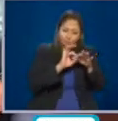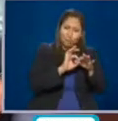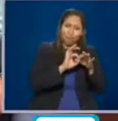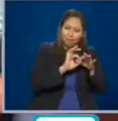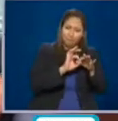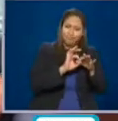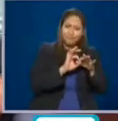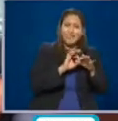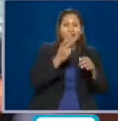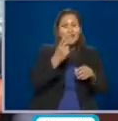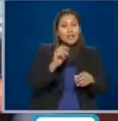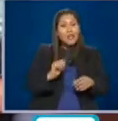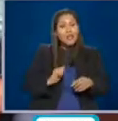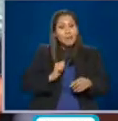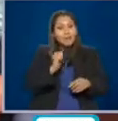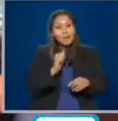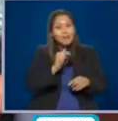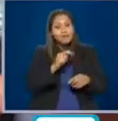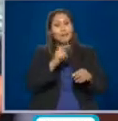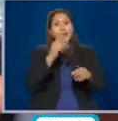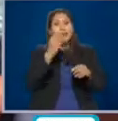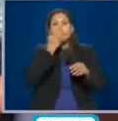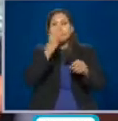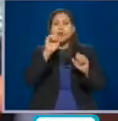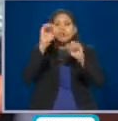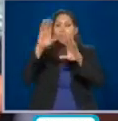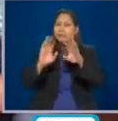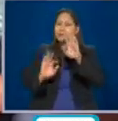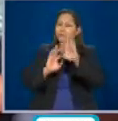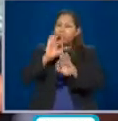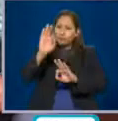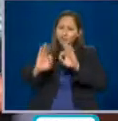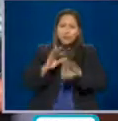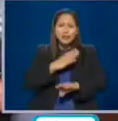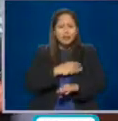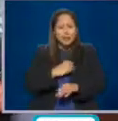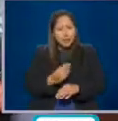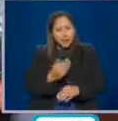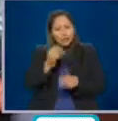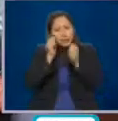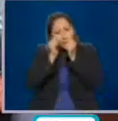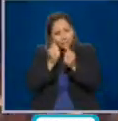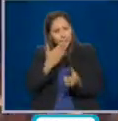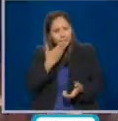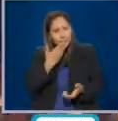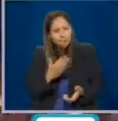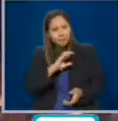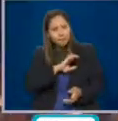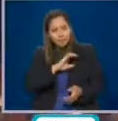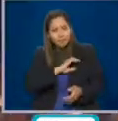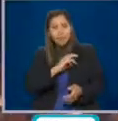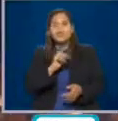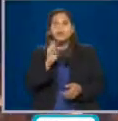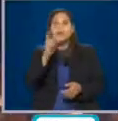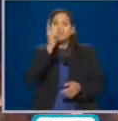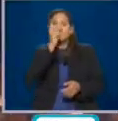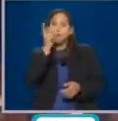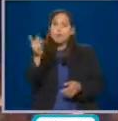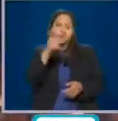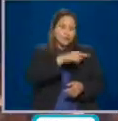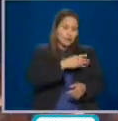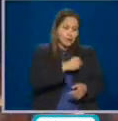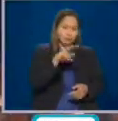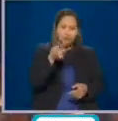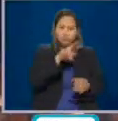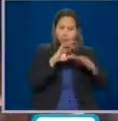ahí puedes aprovechar esos pequeños espacios para dar calidad en vez de cantidad. Exactamente, para que justamente el vínculo vaya más